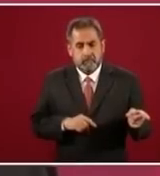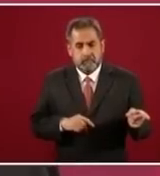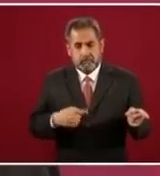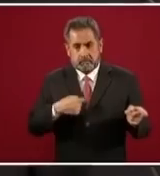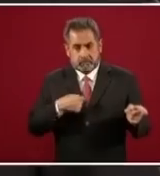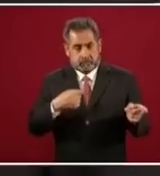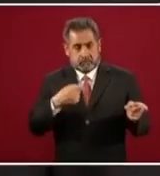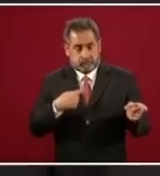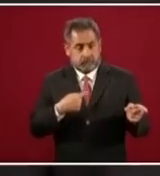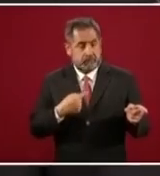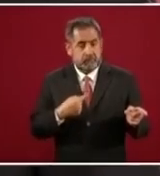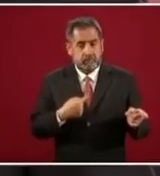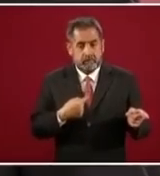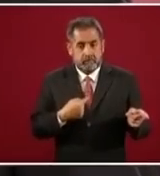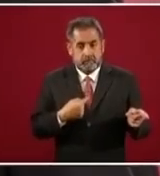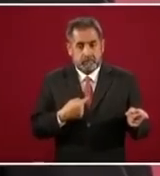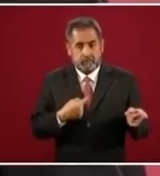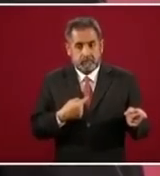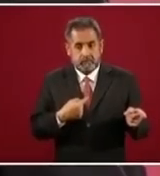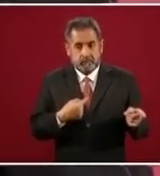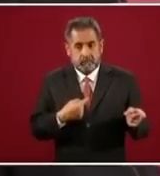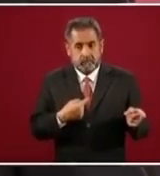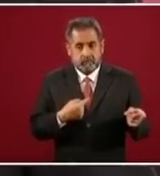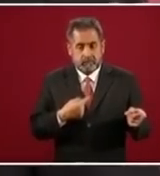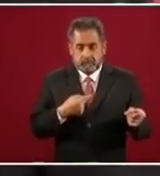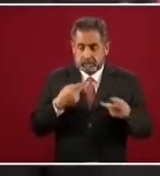rehén de lo que diga.